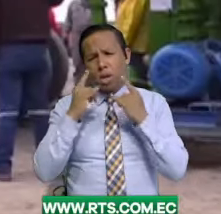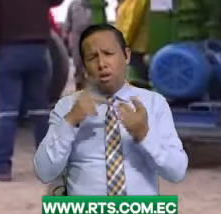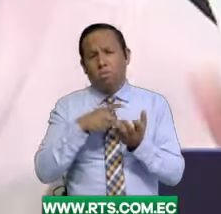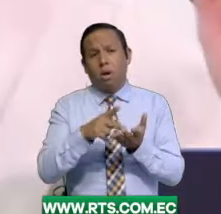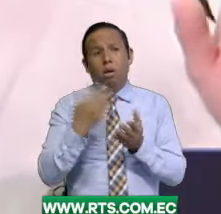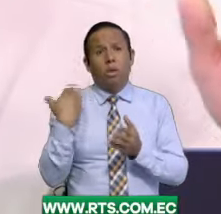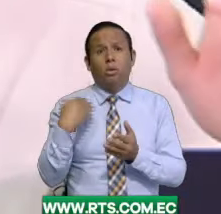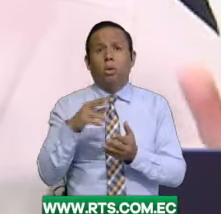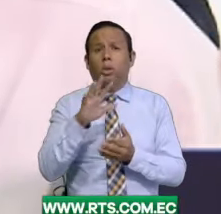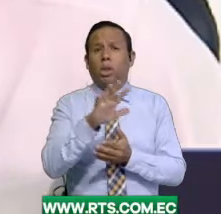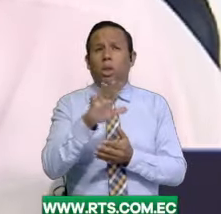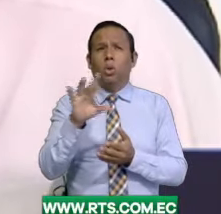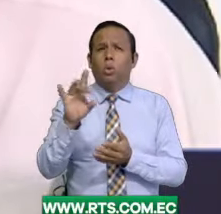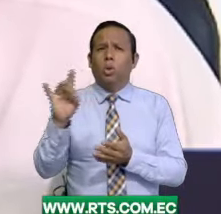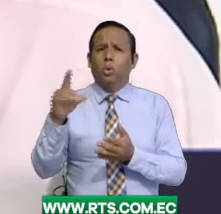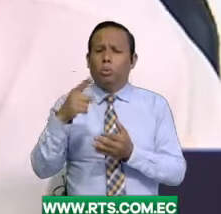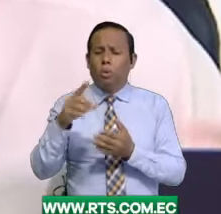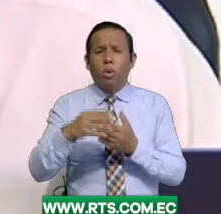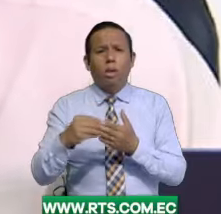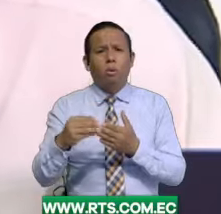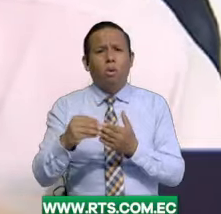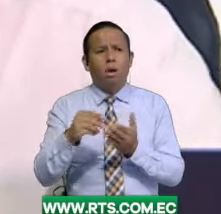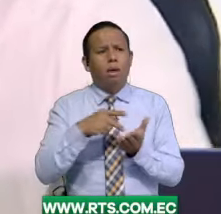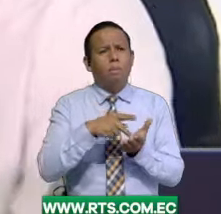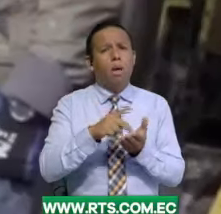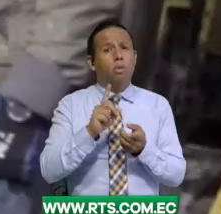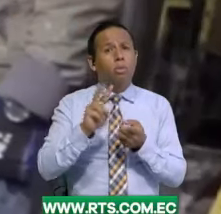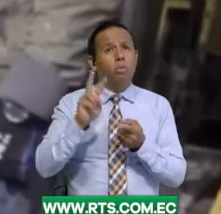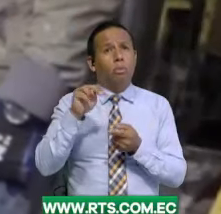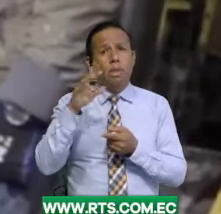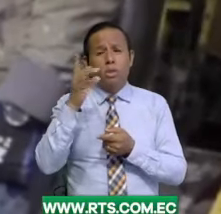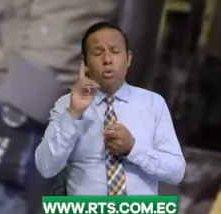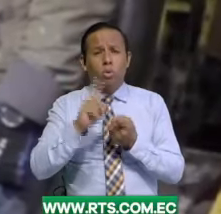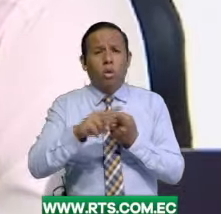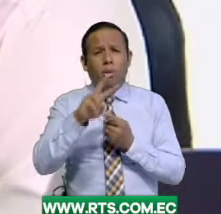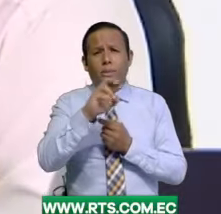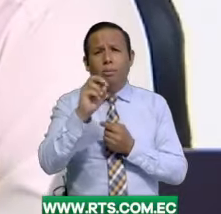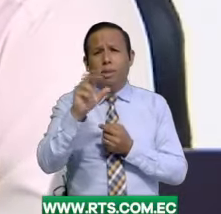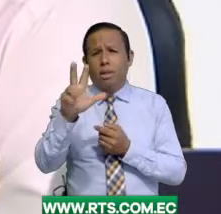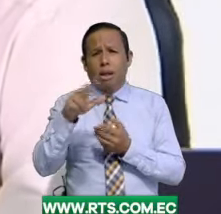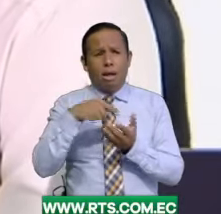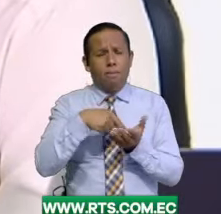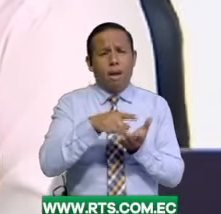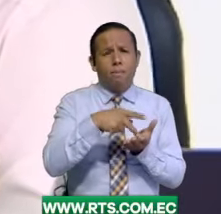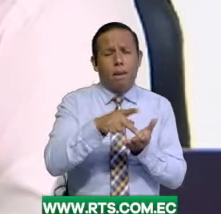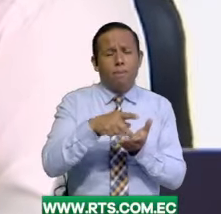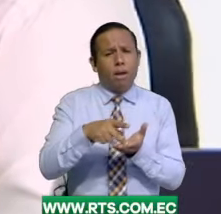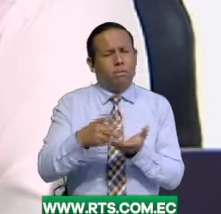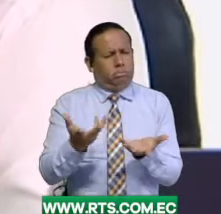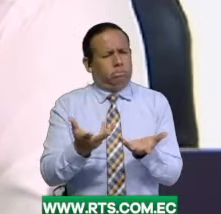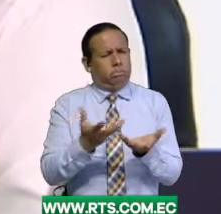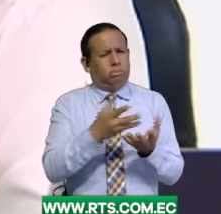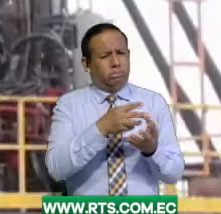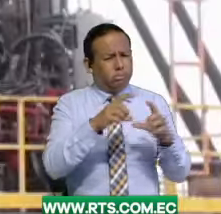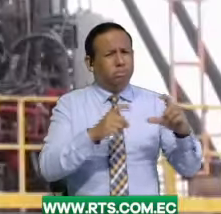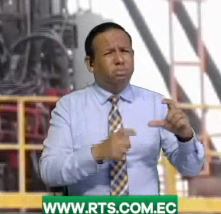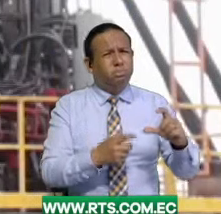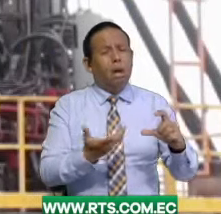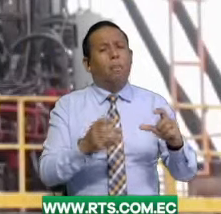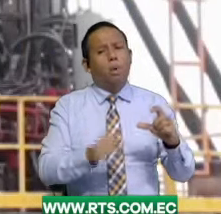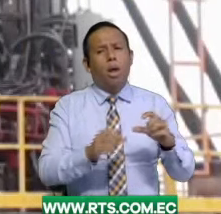pagado $588 millones del 2018 al 2023. Con esto de aquí pudimos haber instalado casi 580